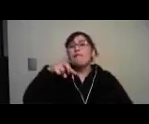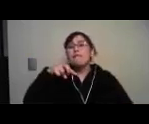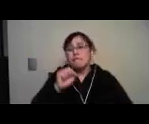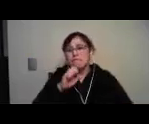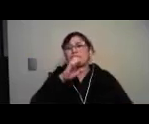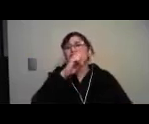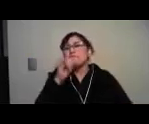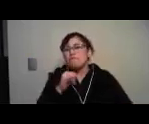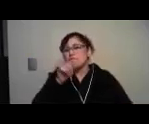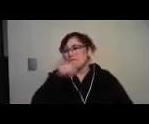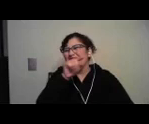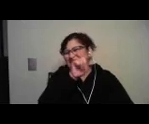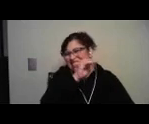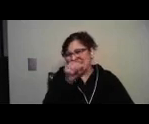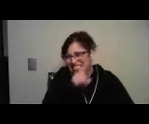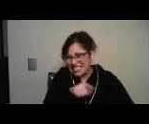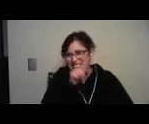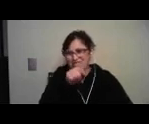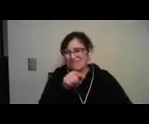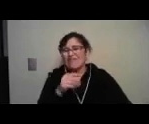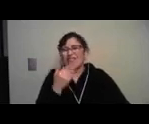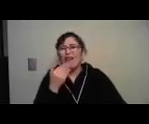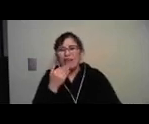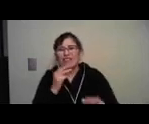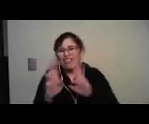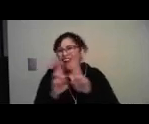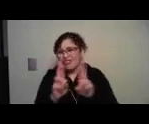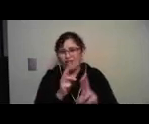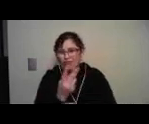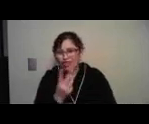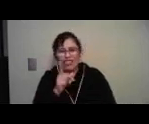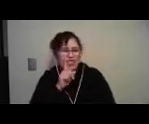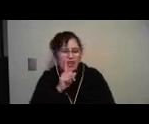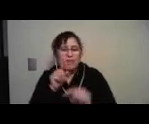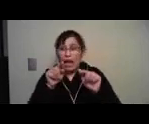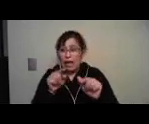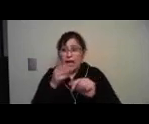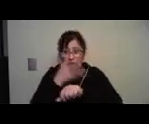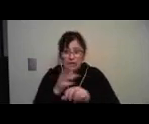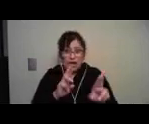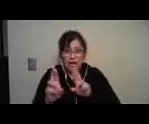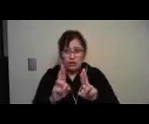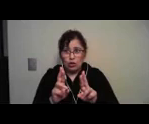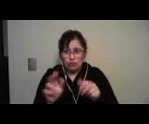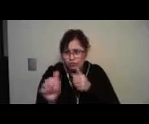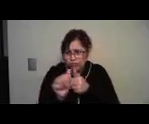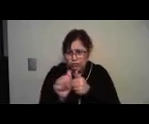Entonces, y esta en el fondo es una imagen que además demuestra la estrecha relación